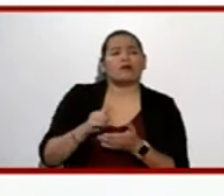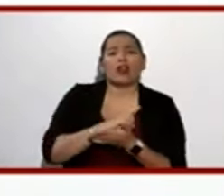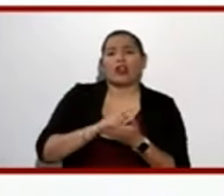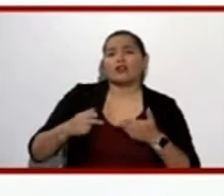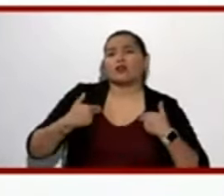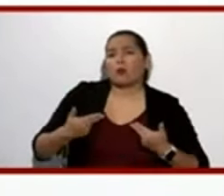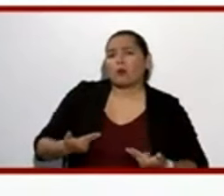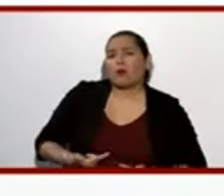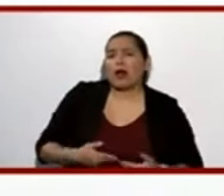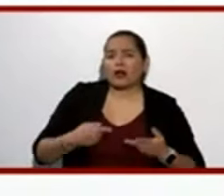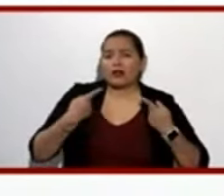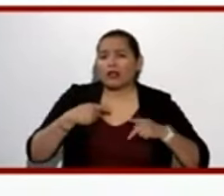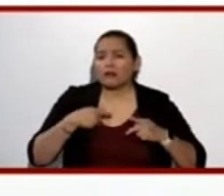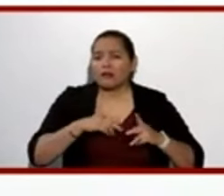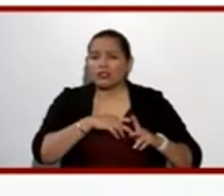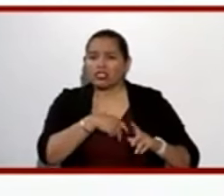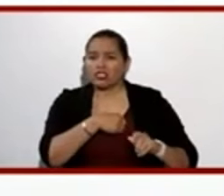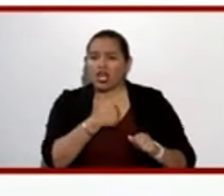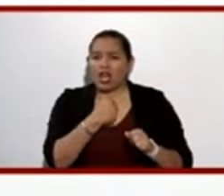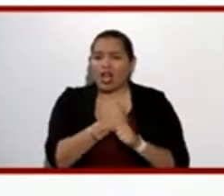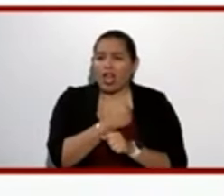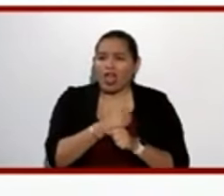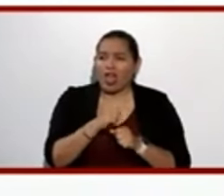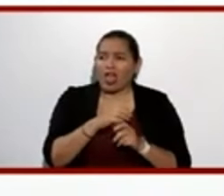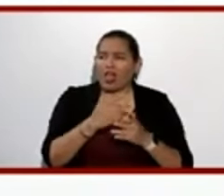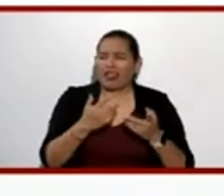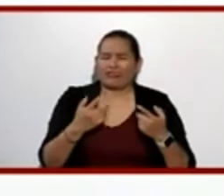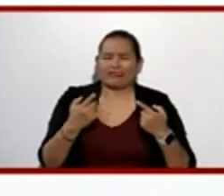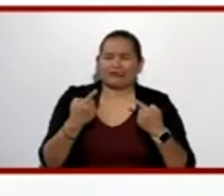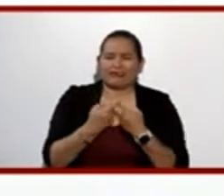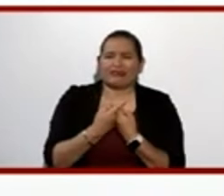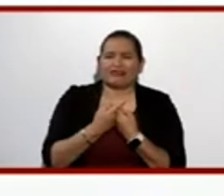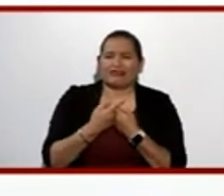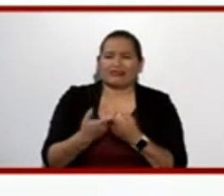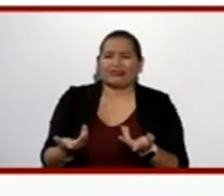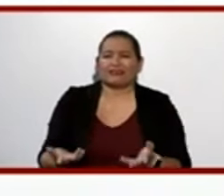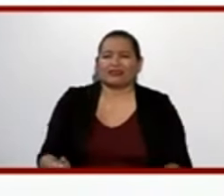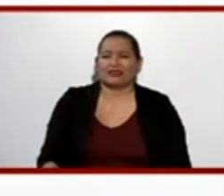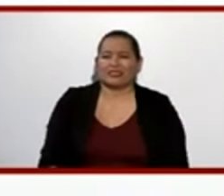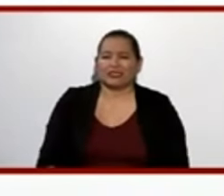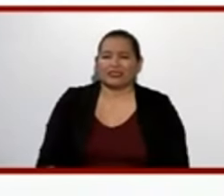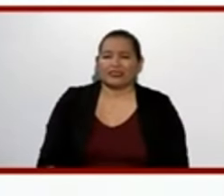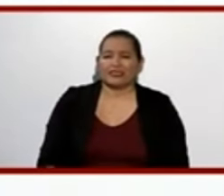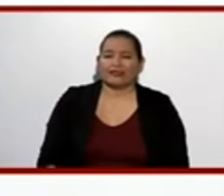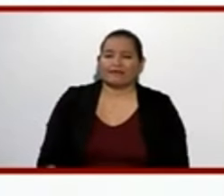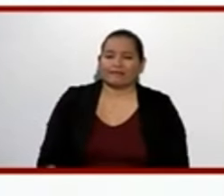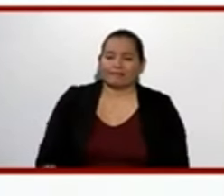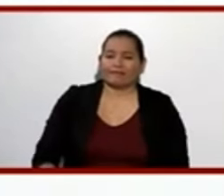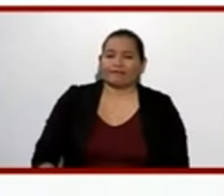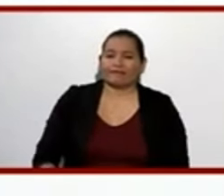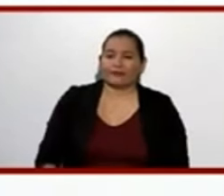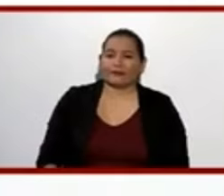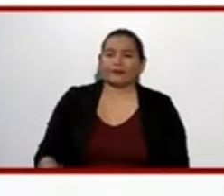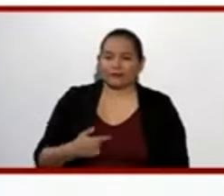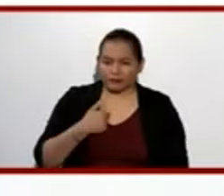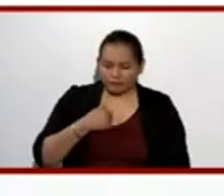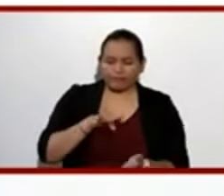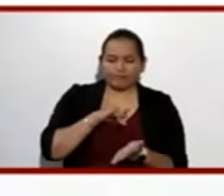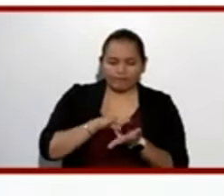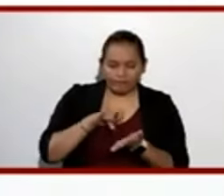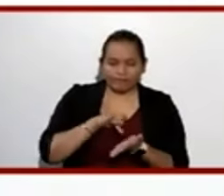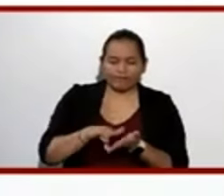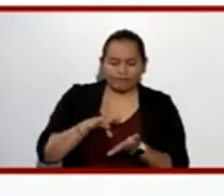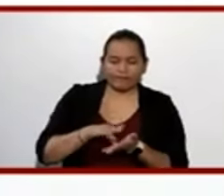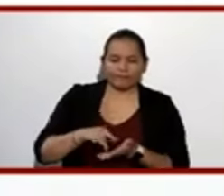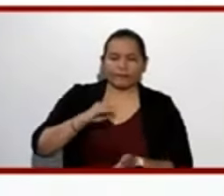delincuentes. Entonces, es una dicotomía entre lo que hay que hacer. Pero yo sí estoy a favor de la